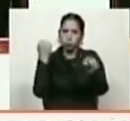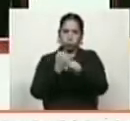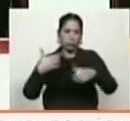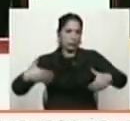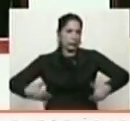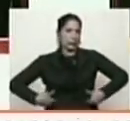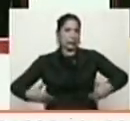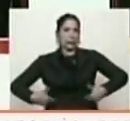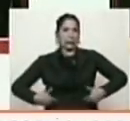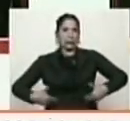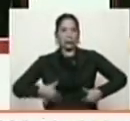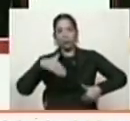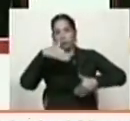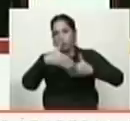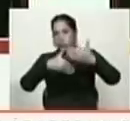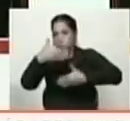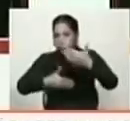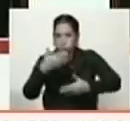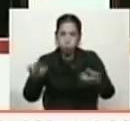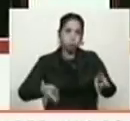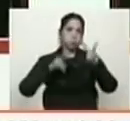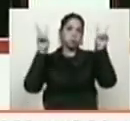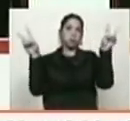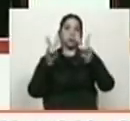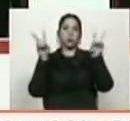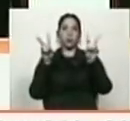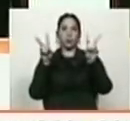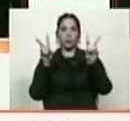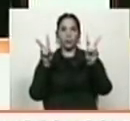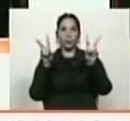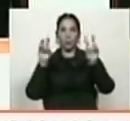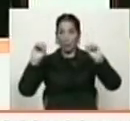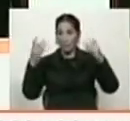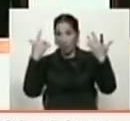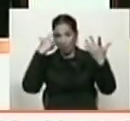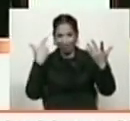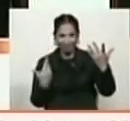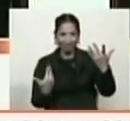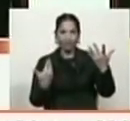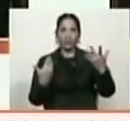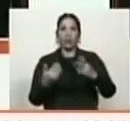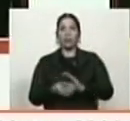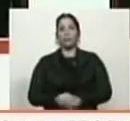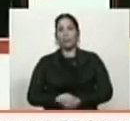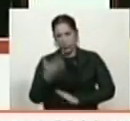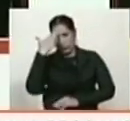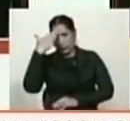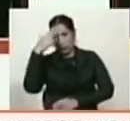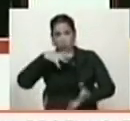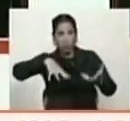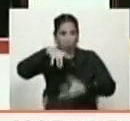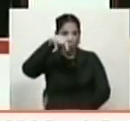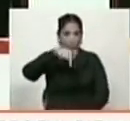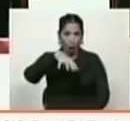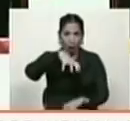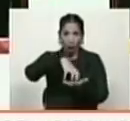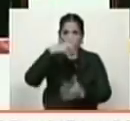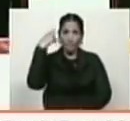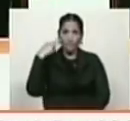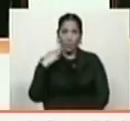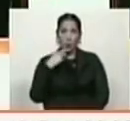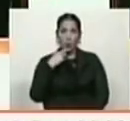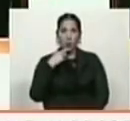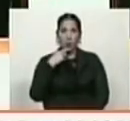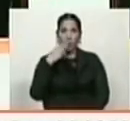este avance, en esta victoria que hemos logrado. Ustedes saben que hubo problemas acá y con la participación de